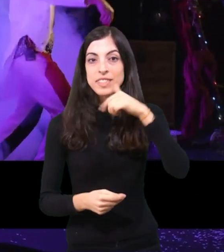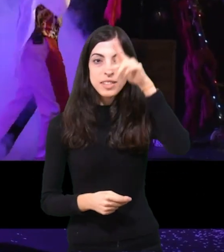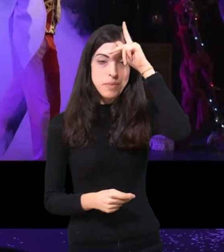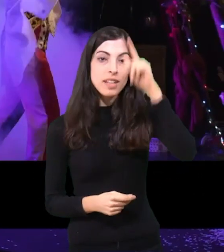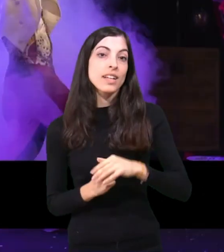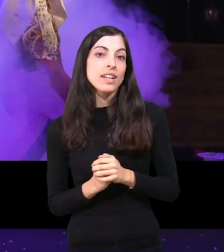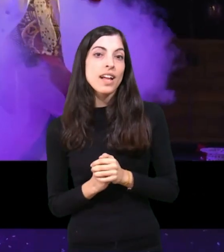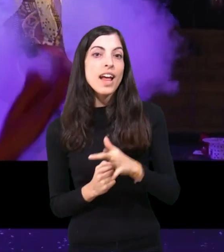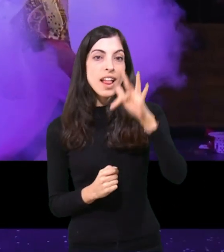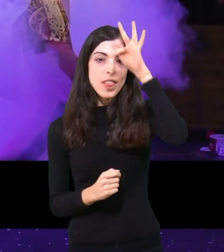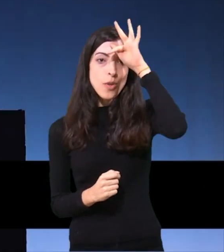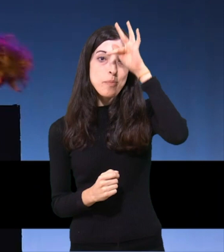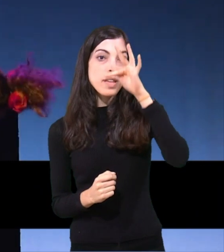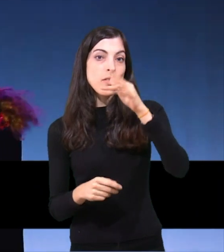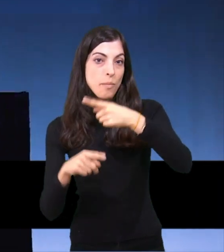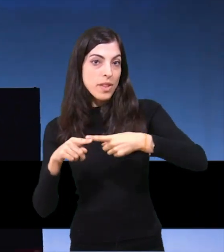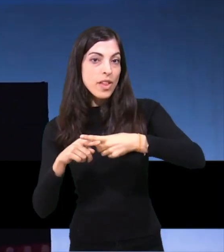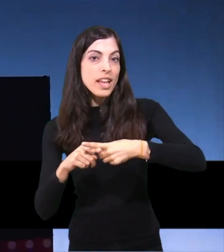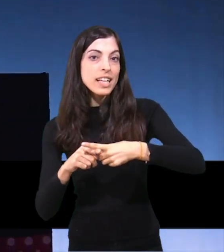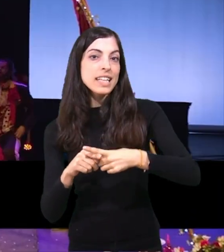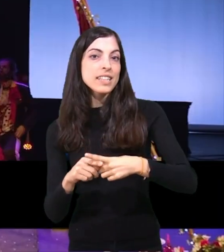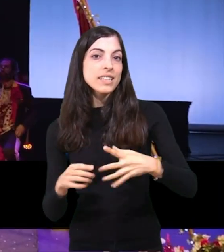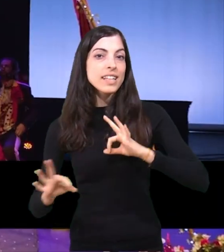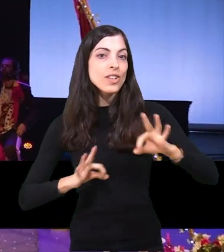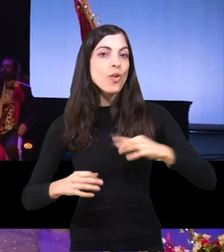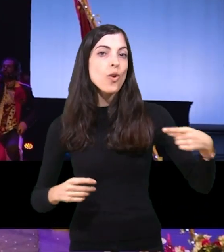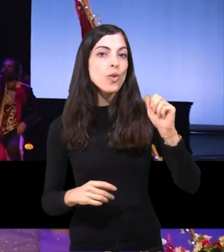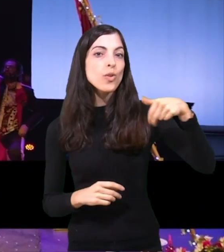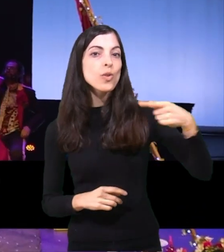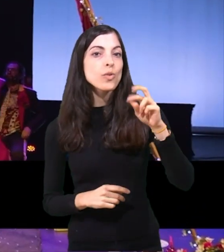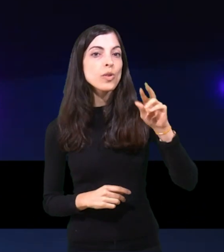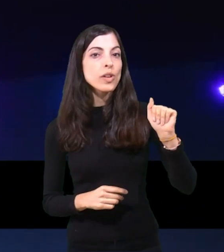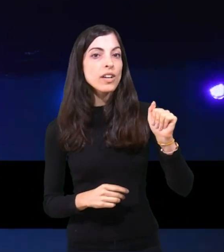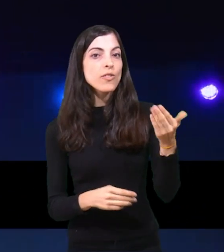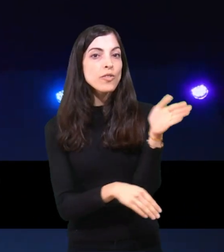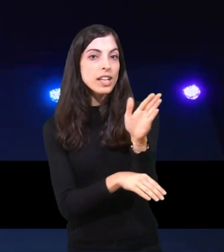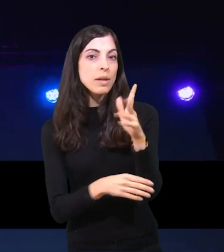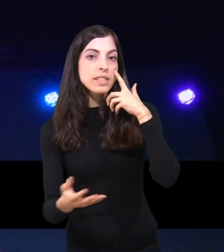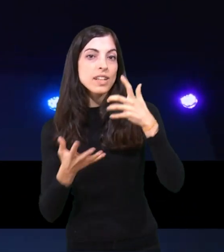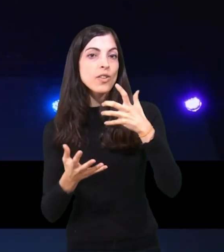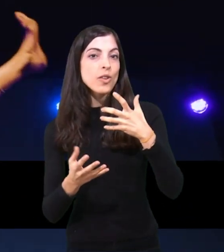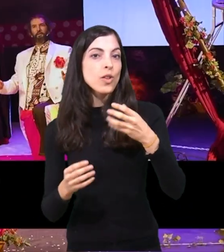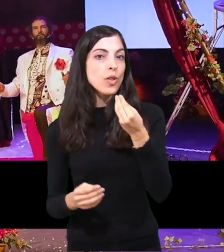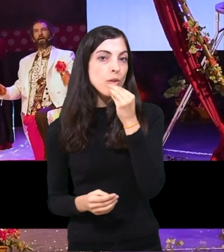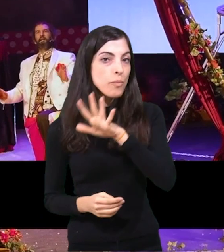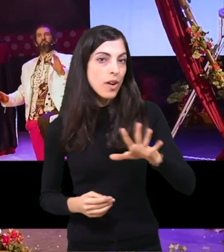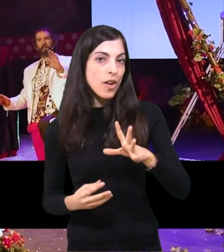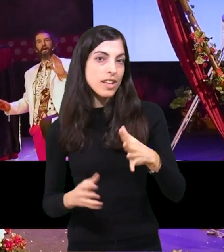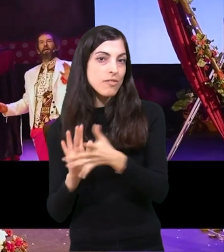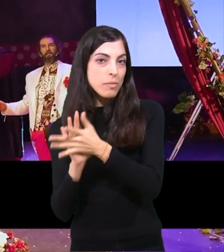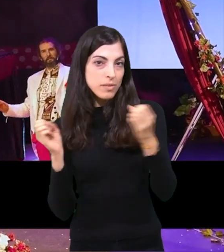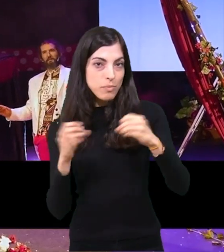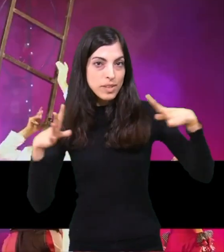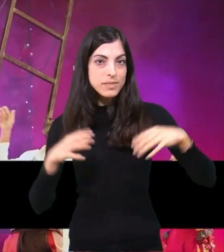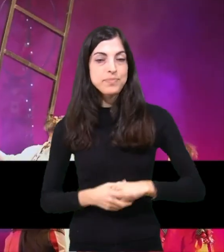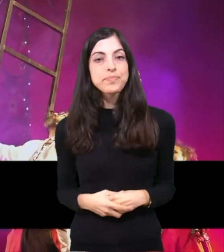Para completar el fin de semana, el domingo al mediodía, el Teatro Góngora recibirá el espectáculo The Best of Flamenco Magic,